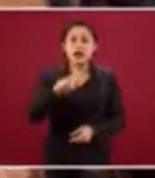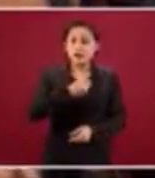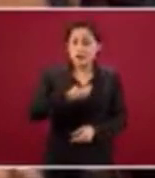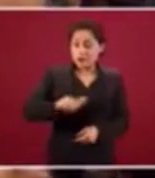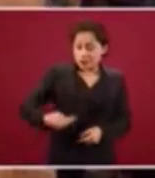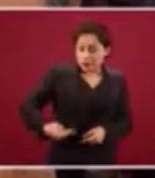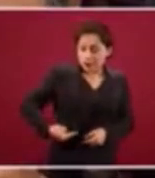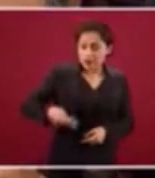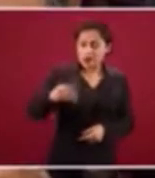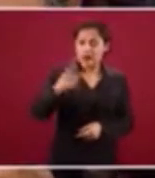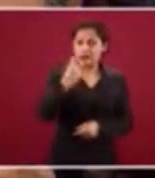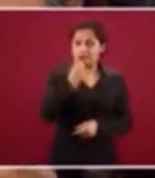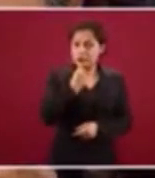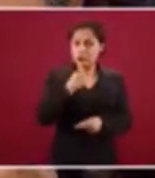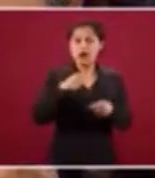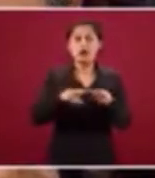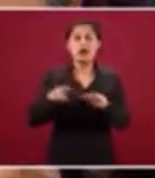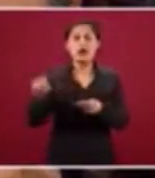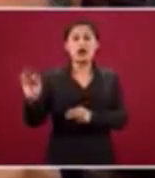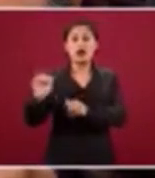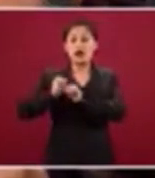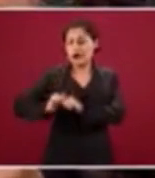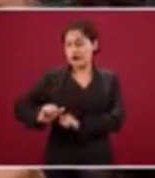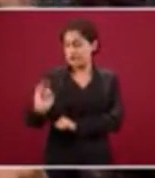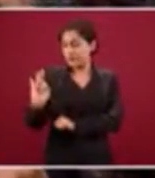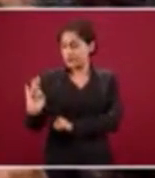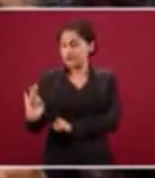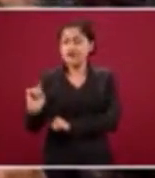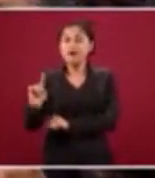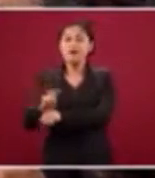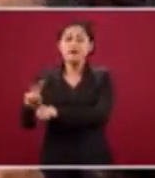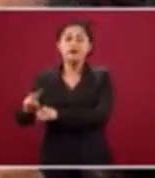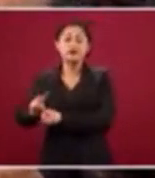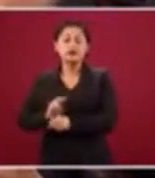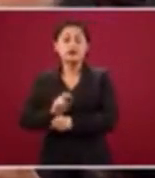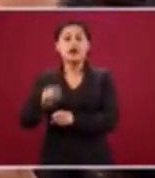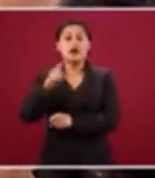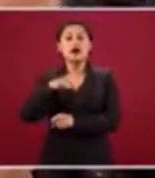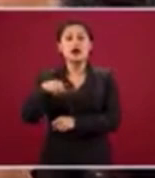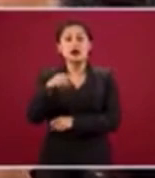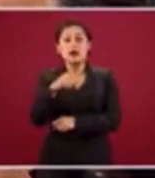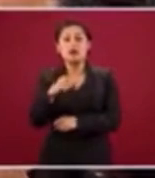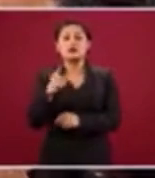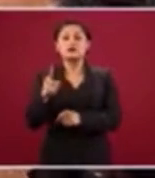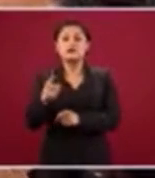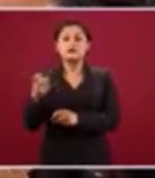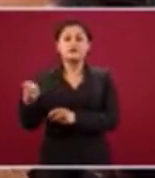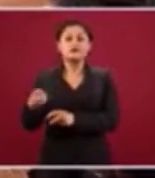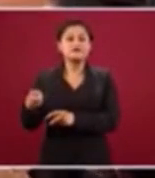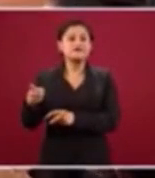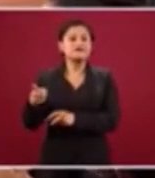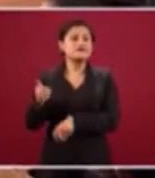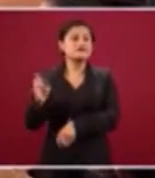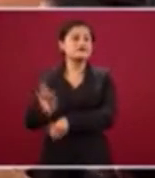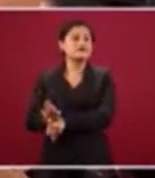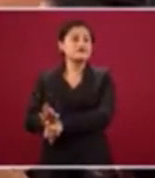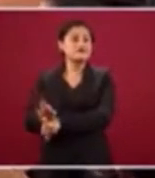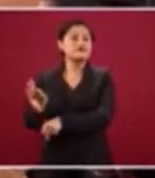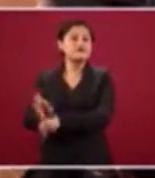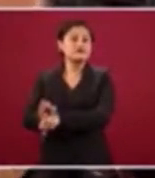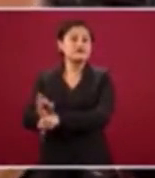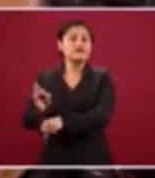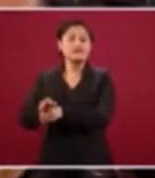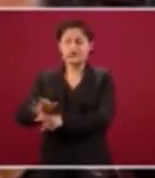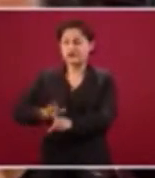policías de investigación que venden las órdenes de aprehensión a los mismos perpetradores y que pasan años para que haya justicia.